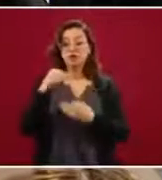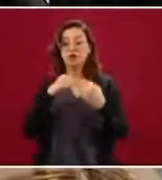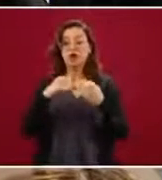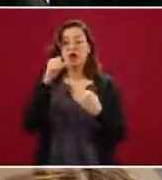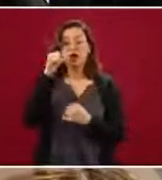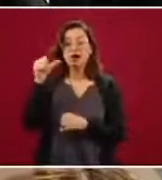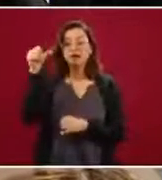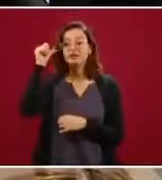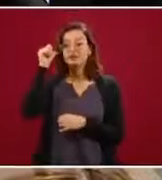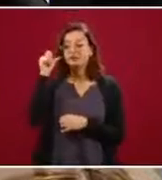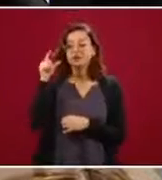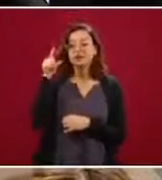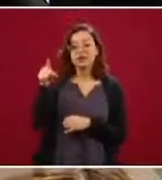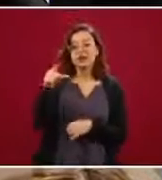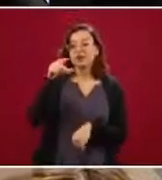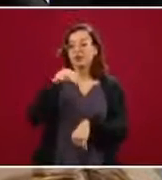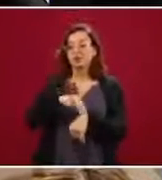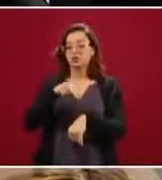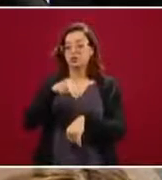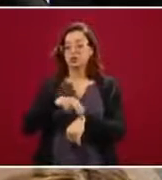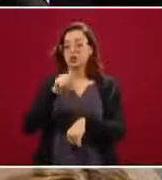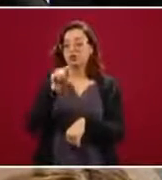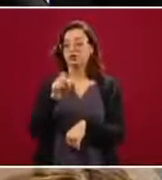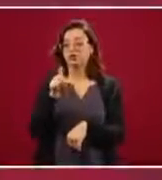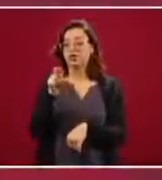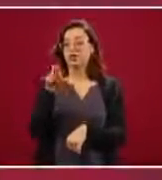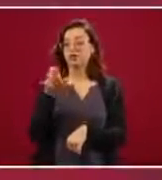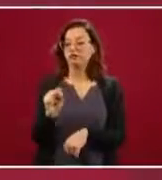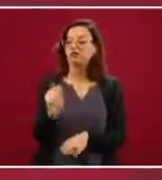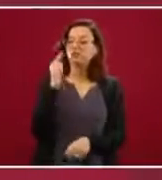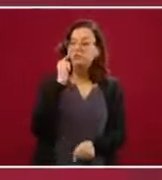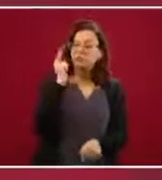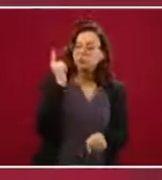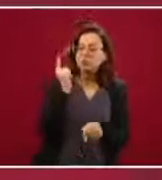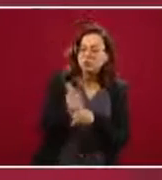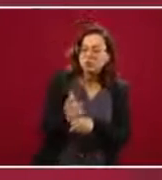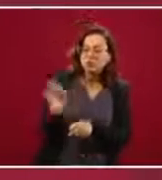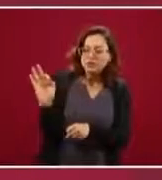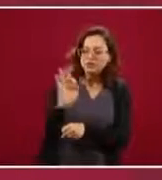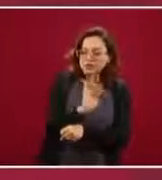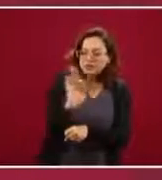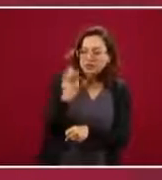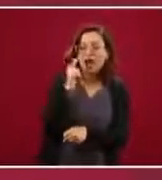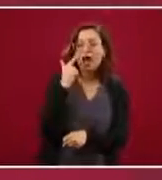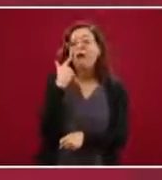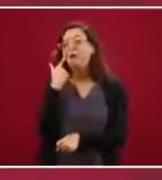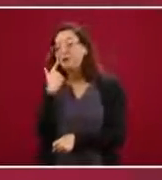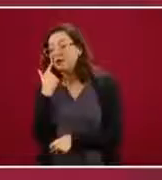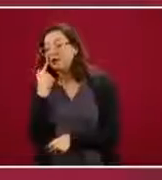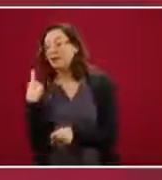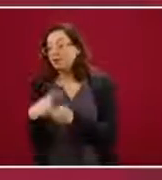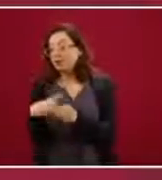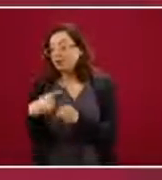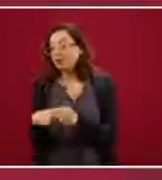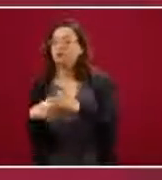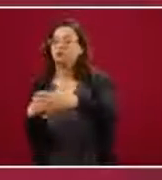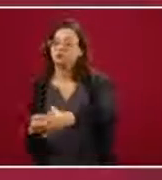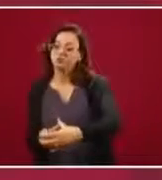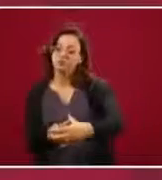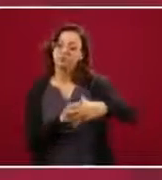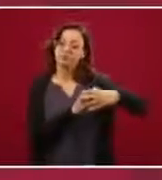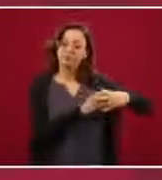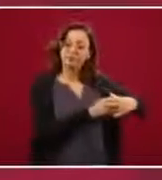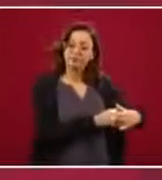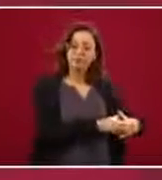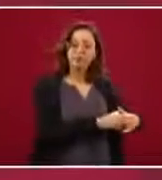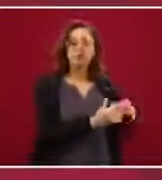doctor Tedros, que es identificación de casos sospechosos, su diagnóstico, su aislamiento preventivo y el